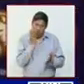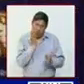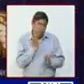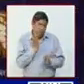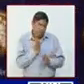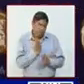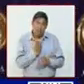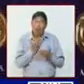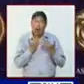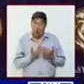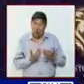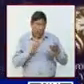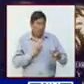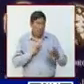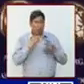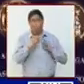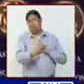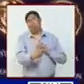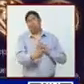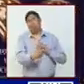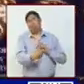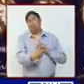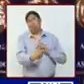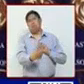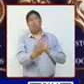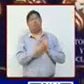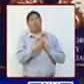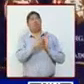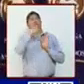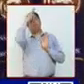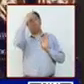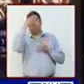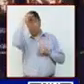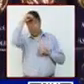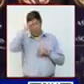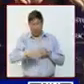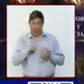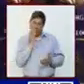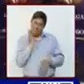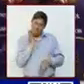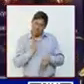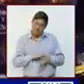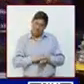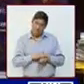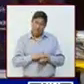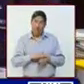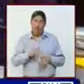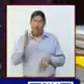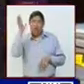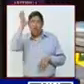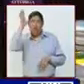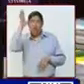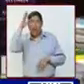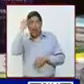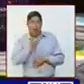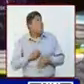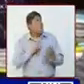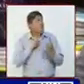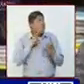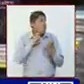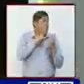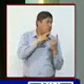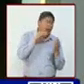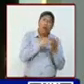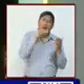corregirlo. Ahora se ve exactamente todo lo contrario. Cuando el niño es reprendido en el colegio, el padre y el hijo van en contra